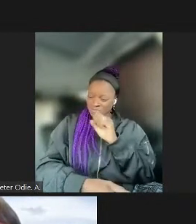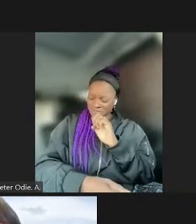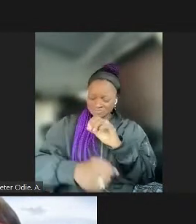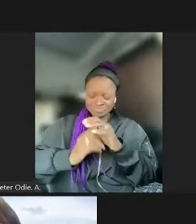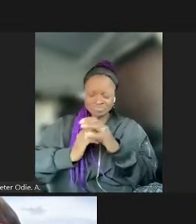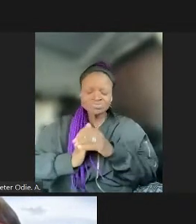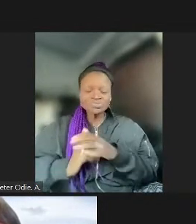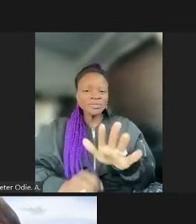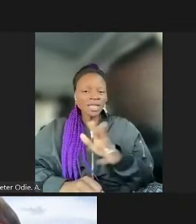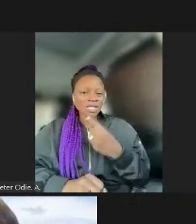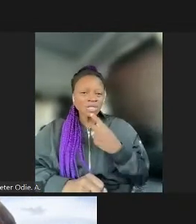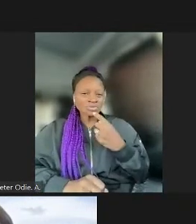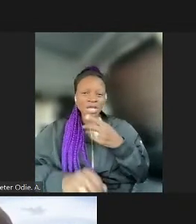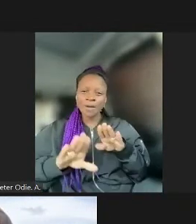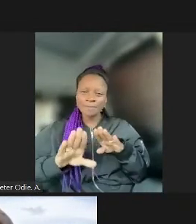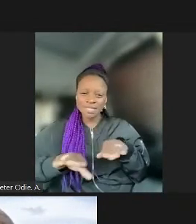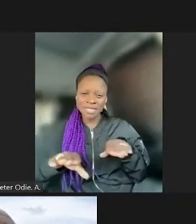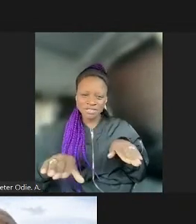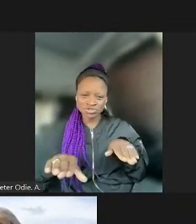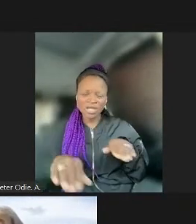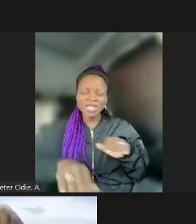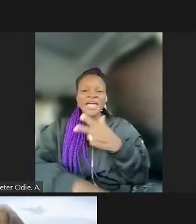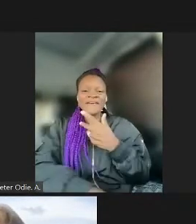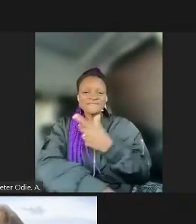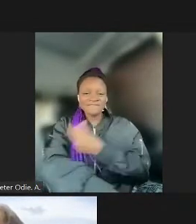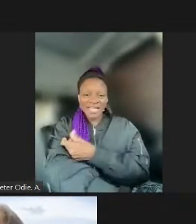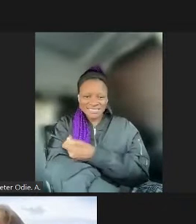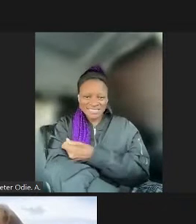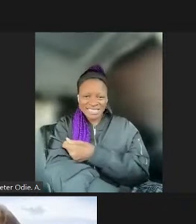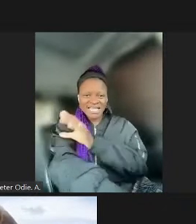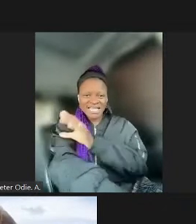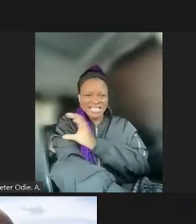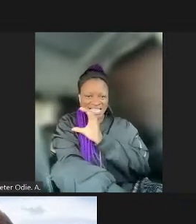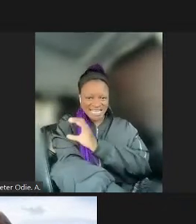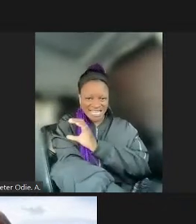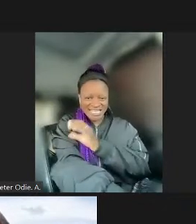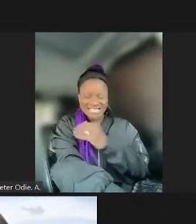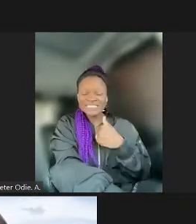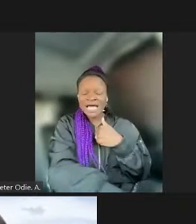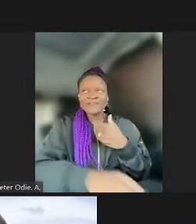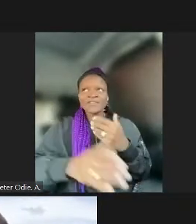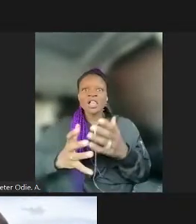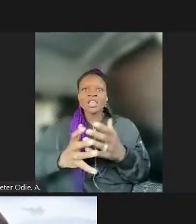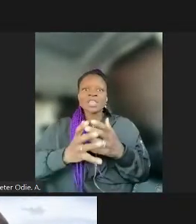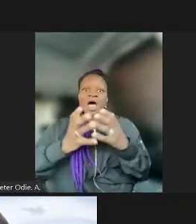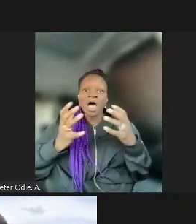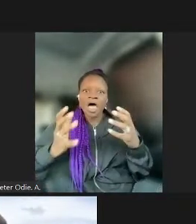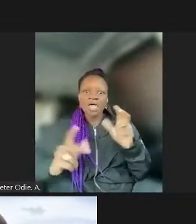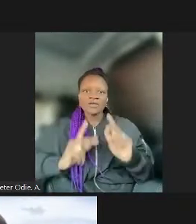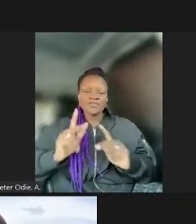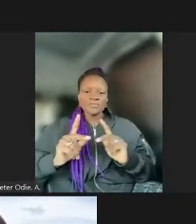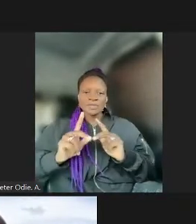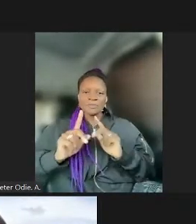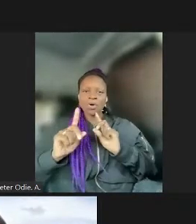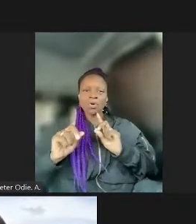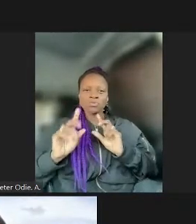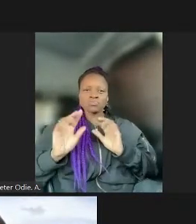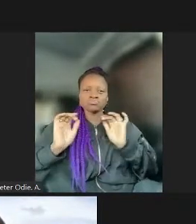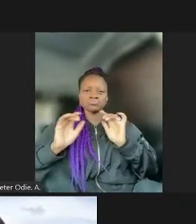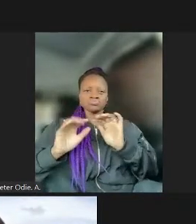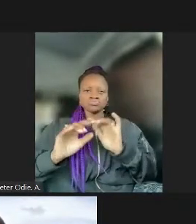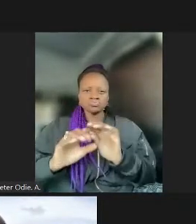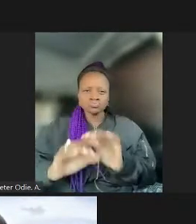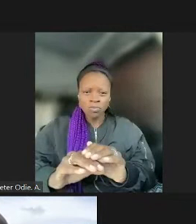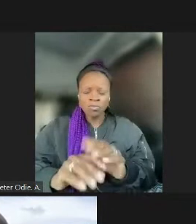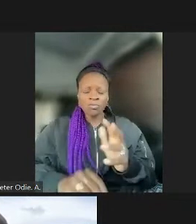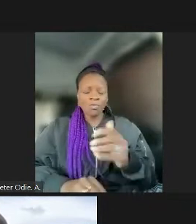Como estaba mencionado anteriormente, las clínicas ahorita están con un empiezo rápido. Estamos esperando, llevamos mucho más